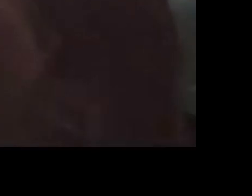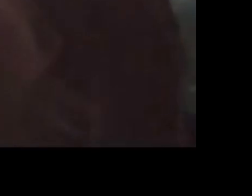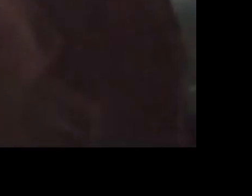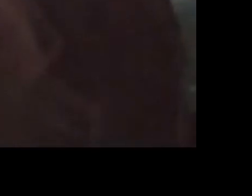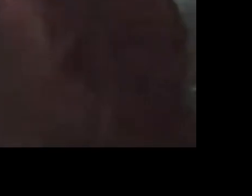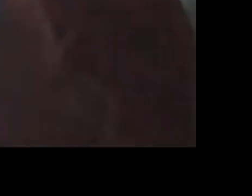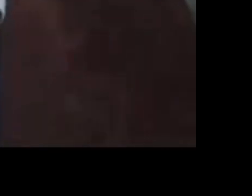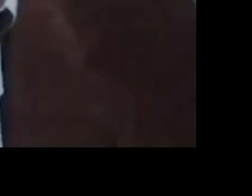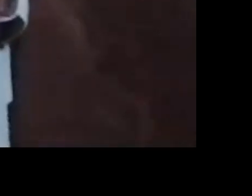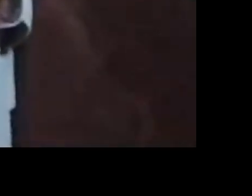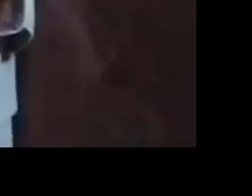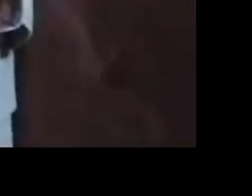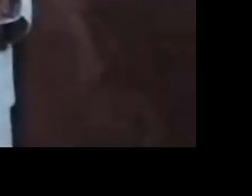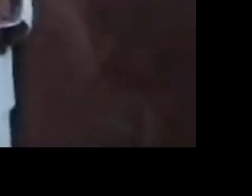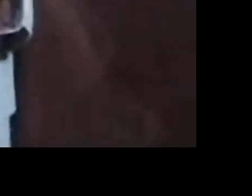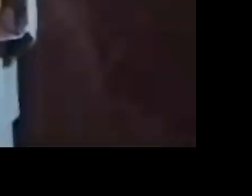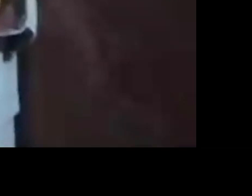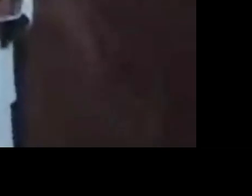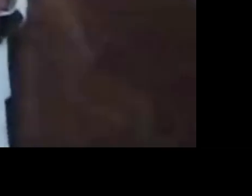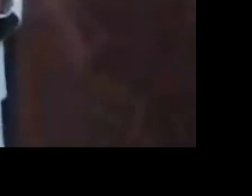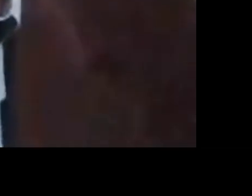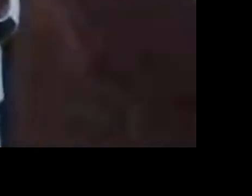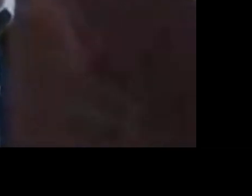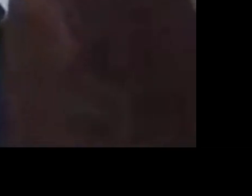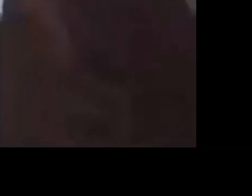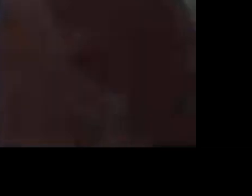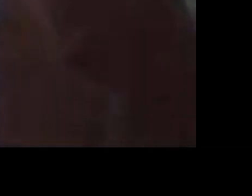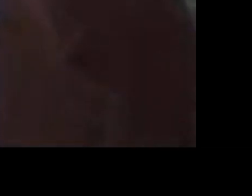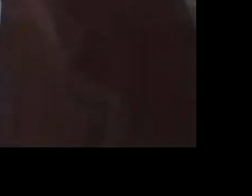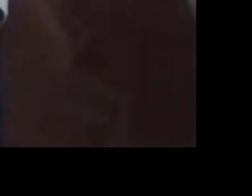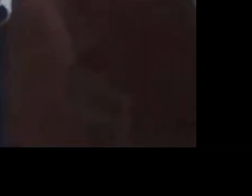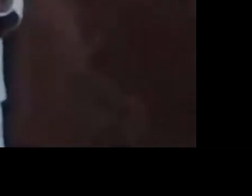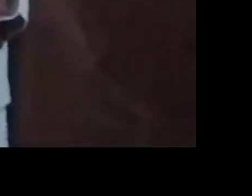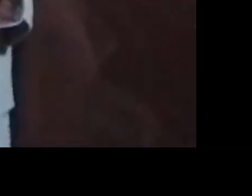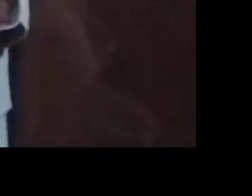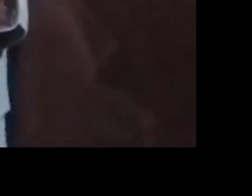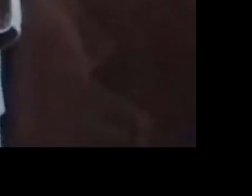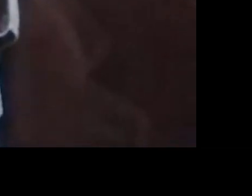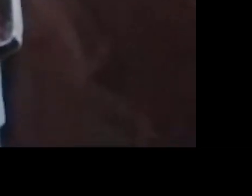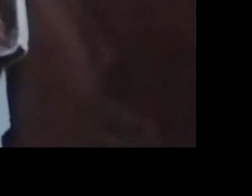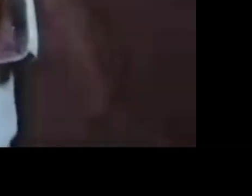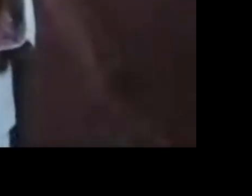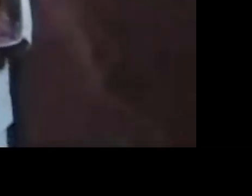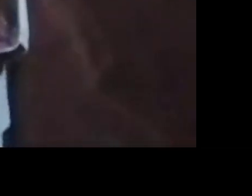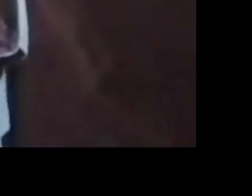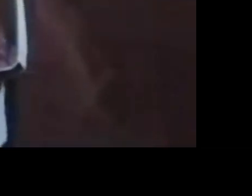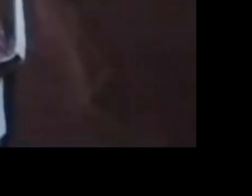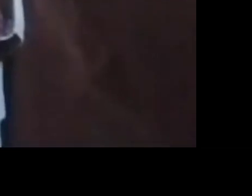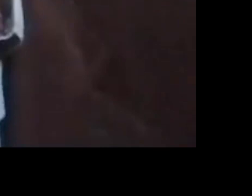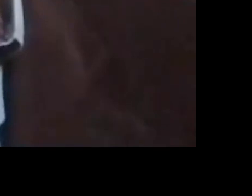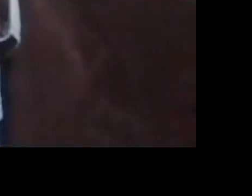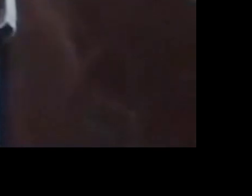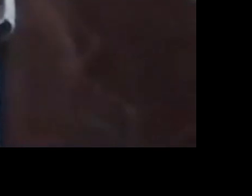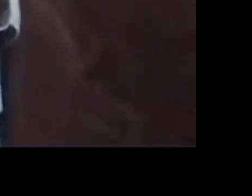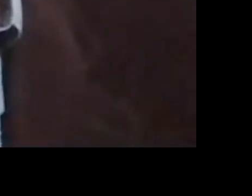mucho menos. Acá es, usted sincera, usted blanquea, usted normaliza, paga el impuesto e invierte hasta el último centavo